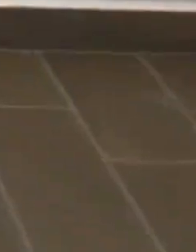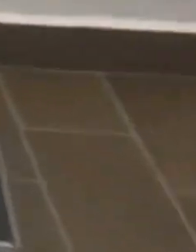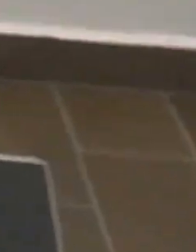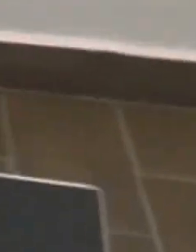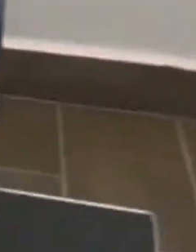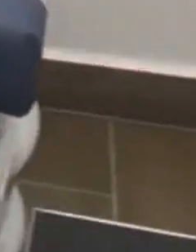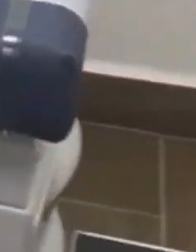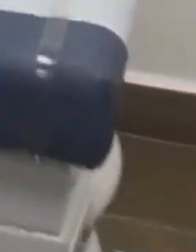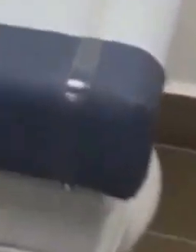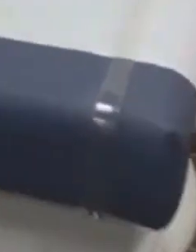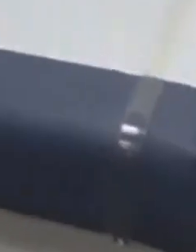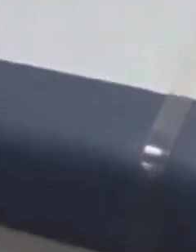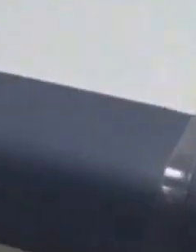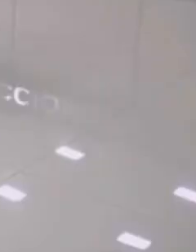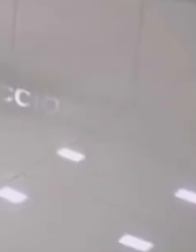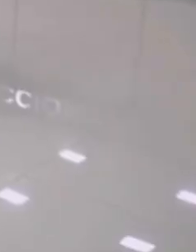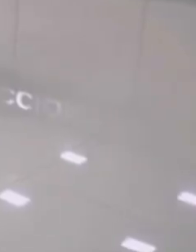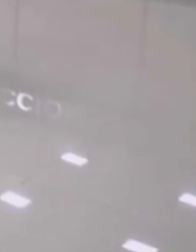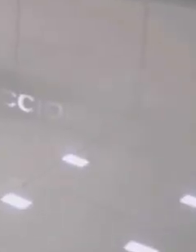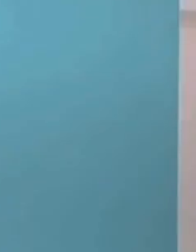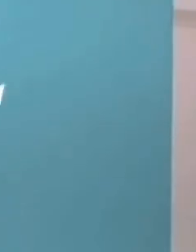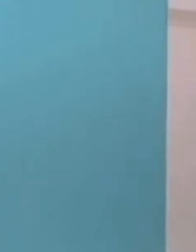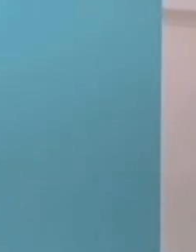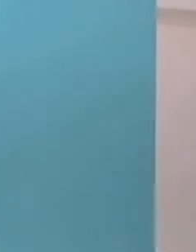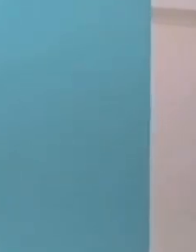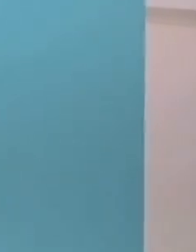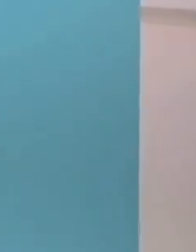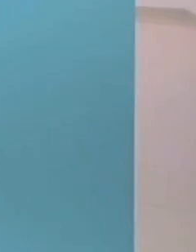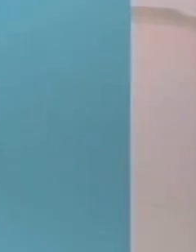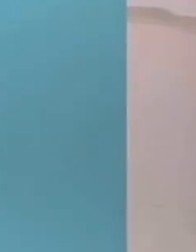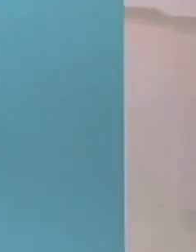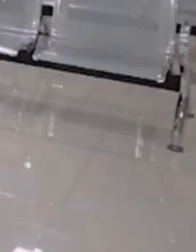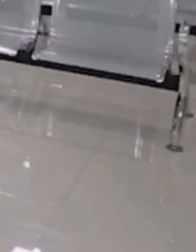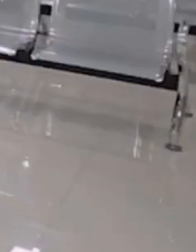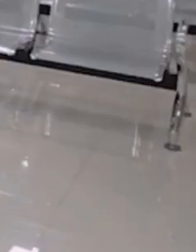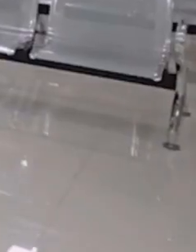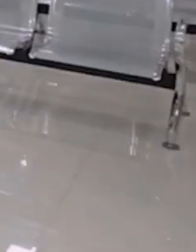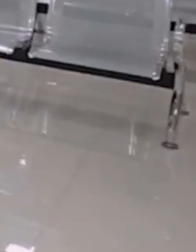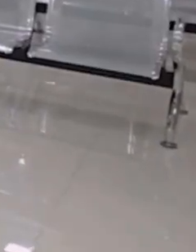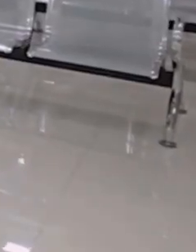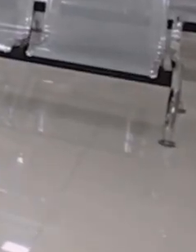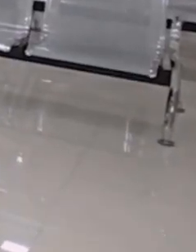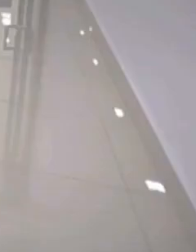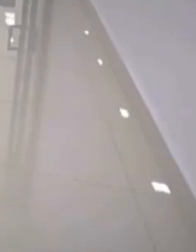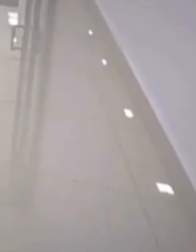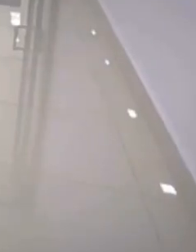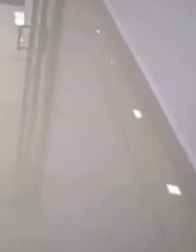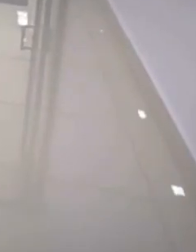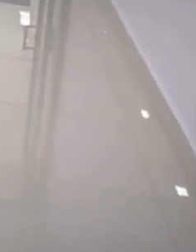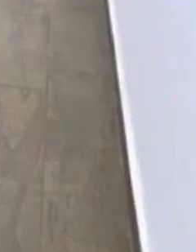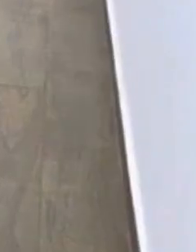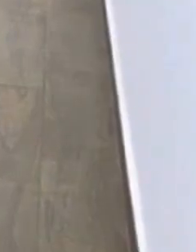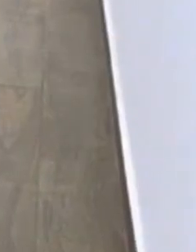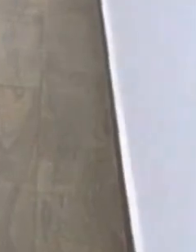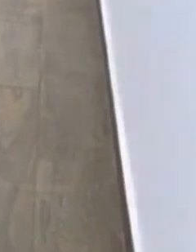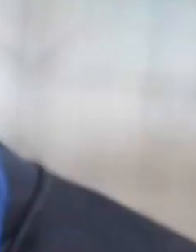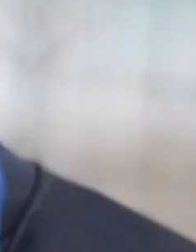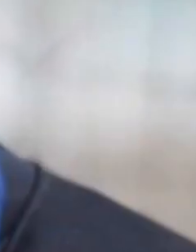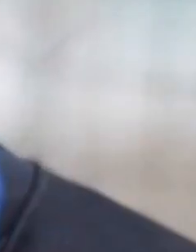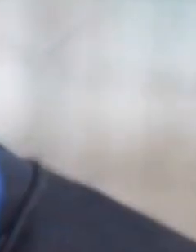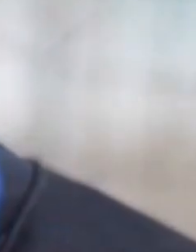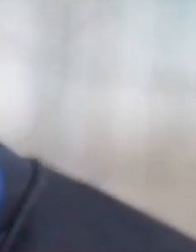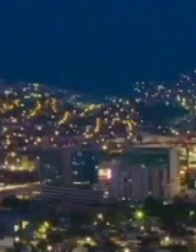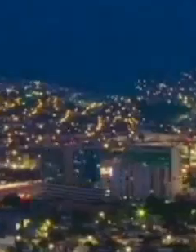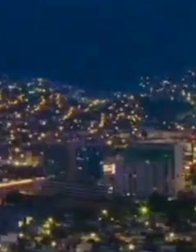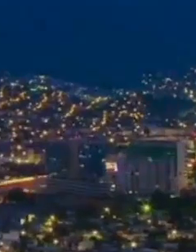León, donde más de 52,000 derechohabientes reciben atención médica de calidad en una clínica digna.